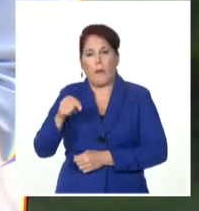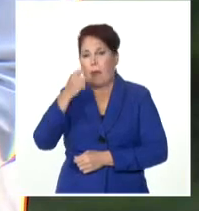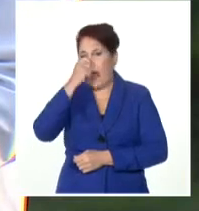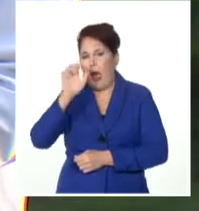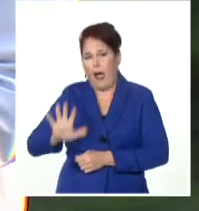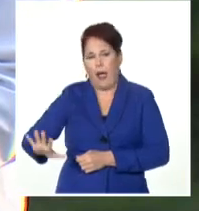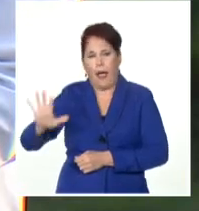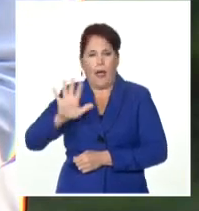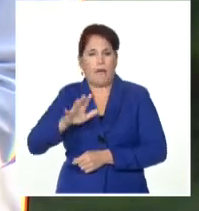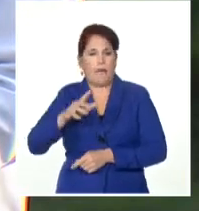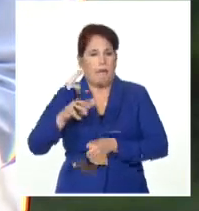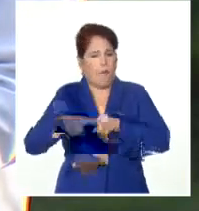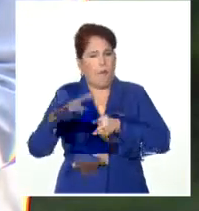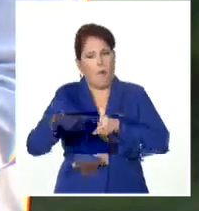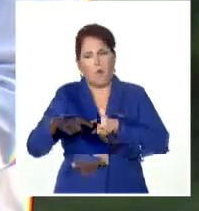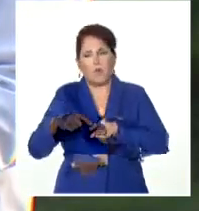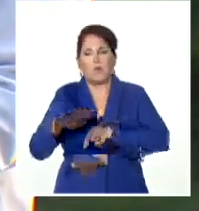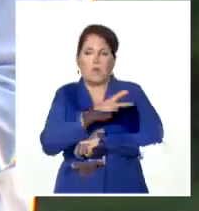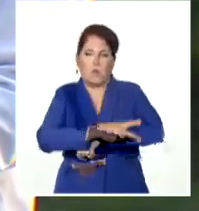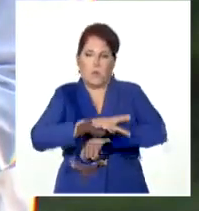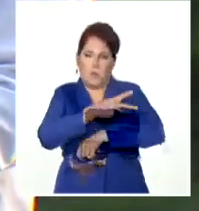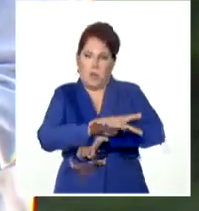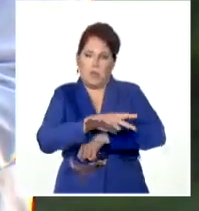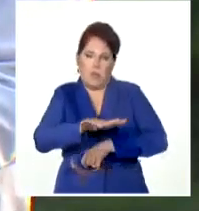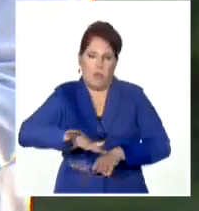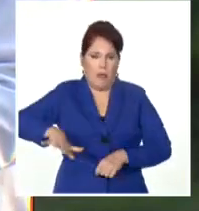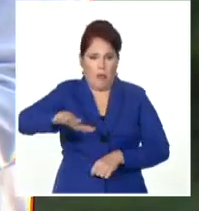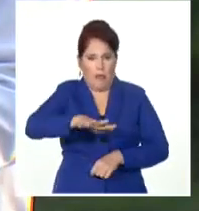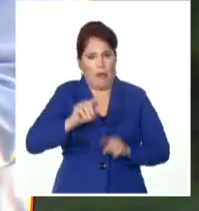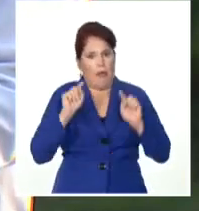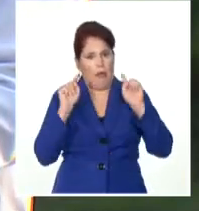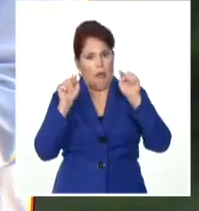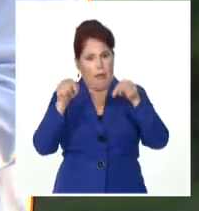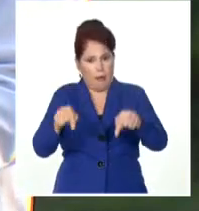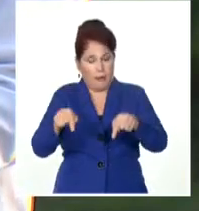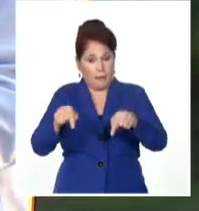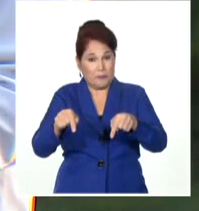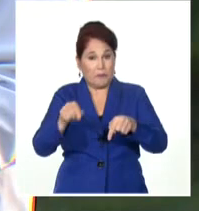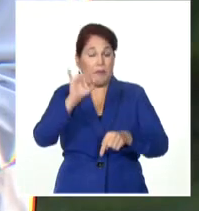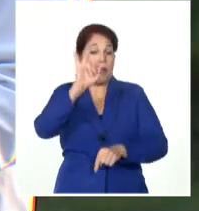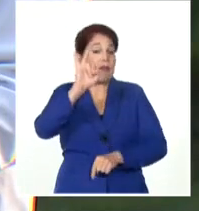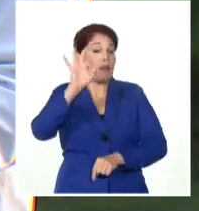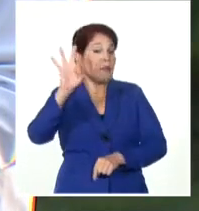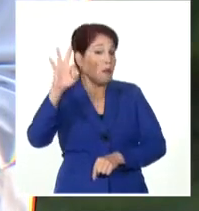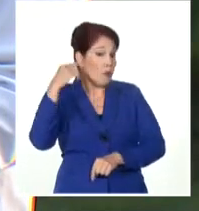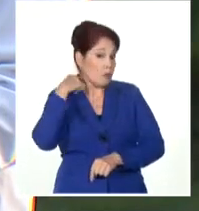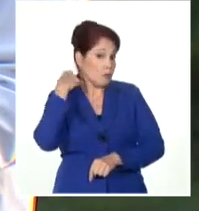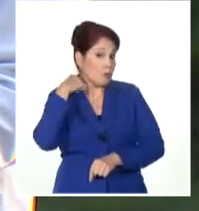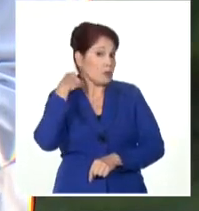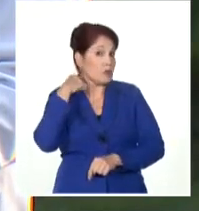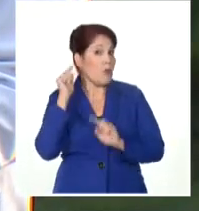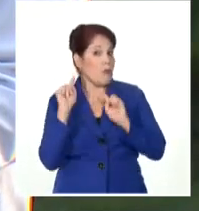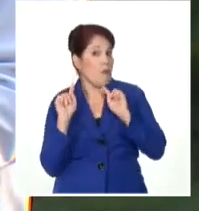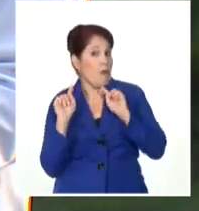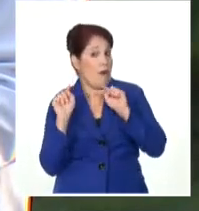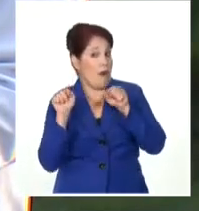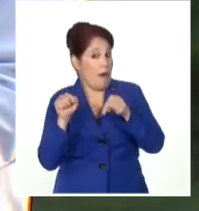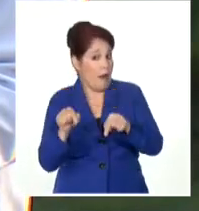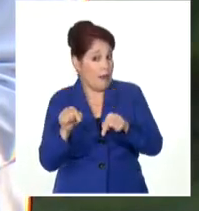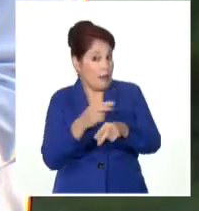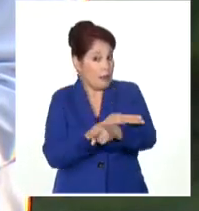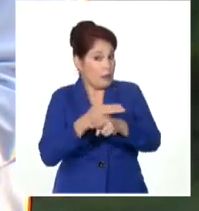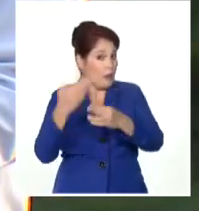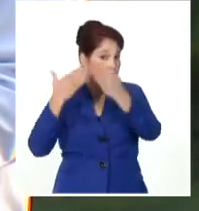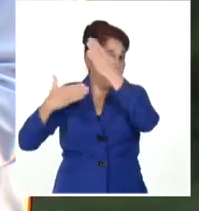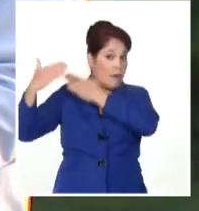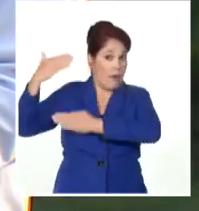Norte, Normandía y otros escenarios. Han pasado 78 años desde aquel momento en que